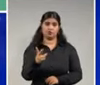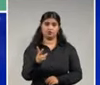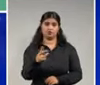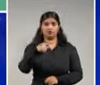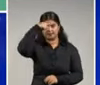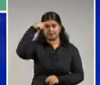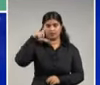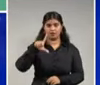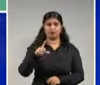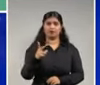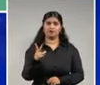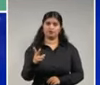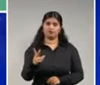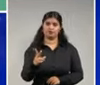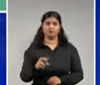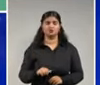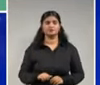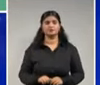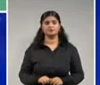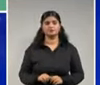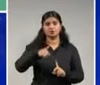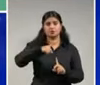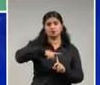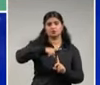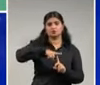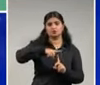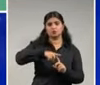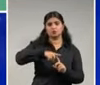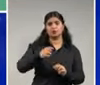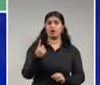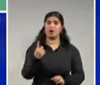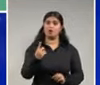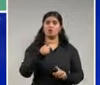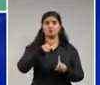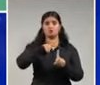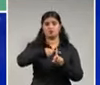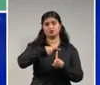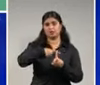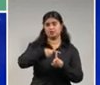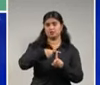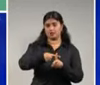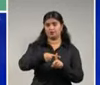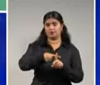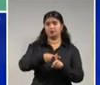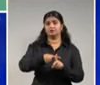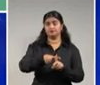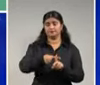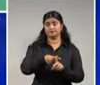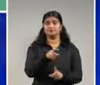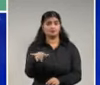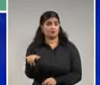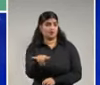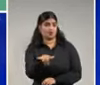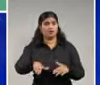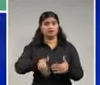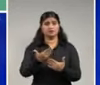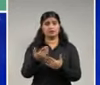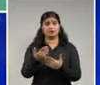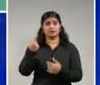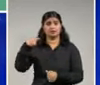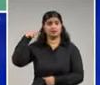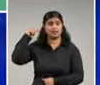de Cubitas. Las Tunas, un solo caso autóctono, igual comportamiento en relación con la